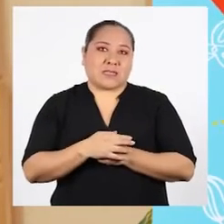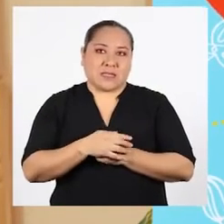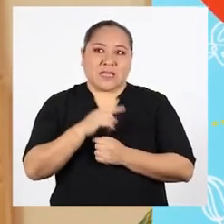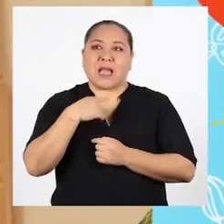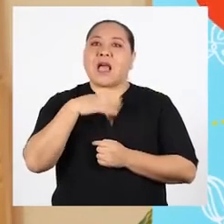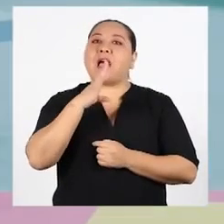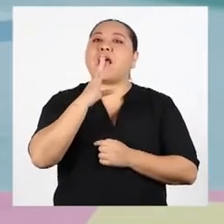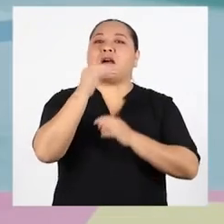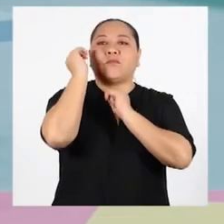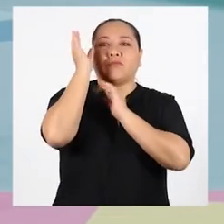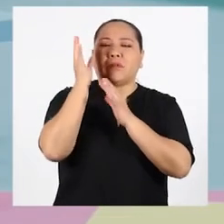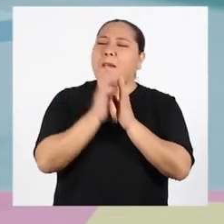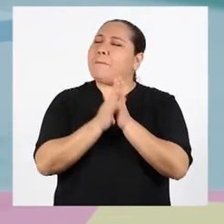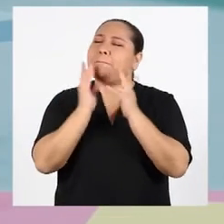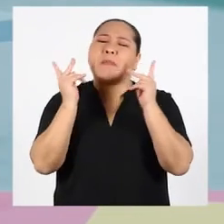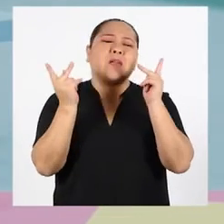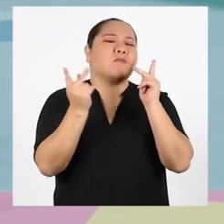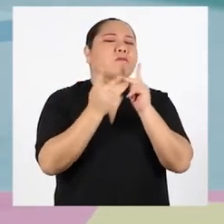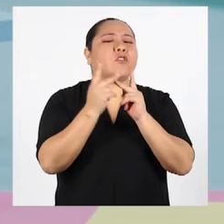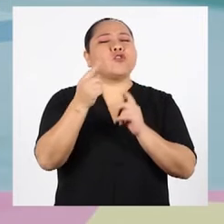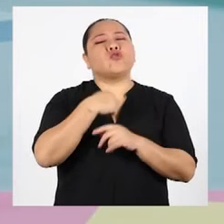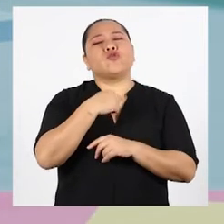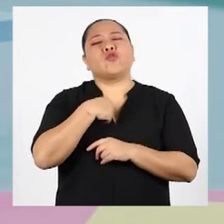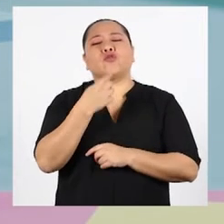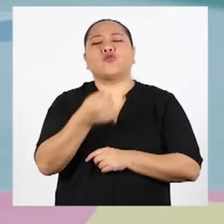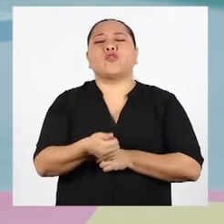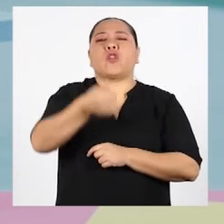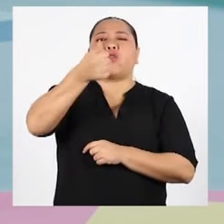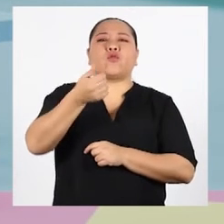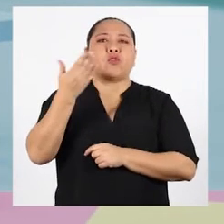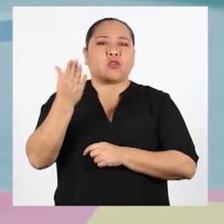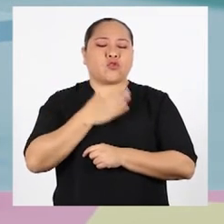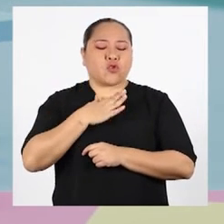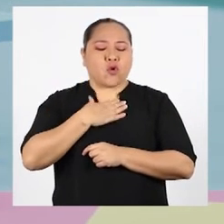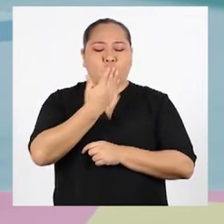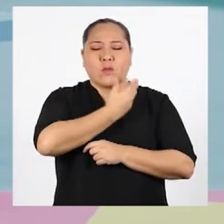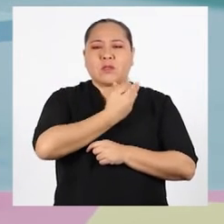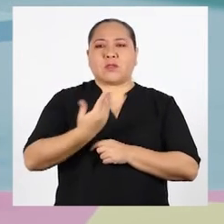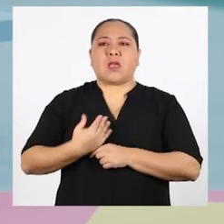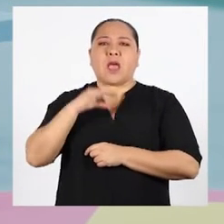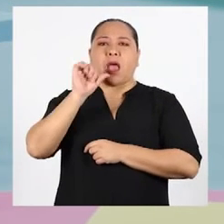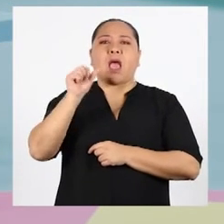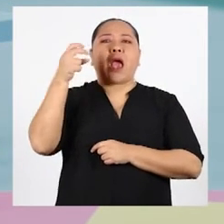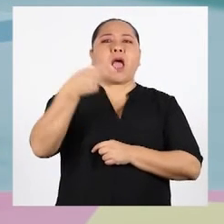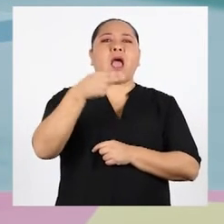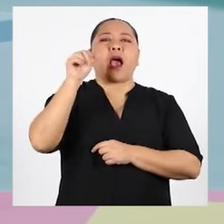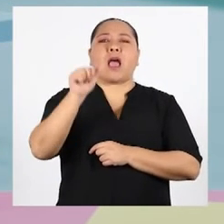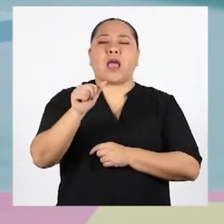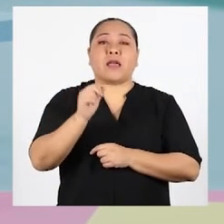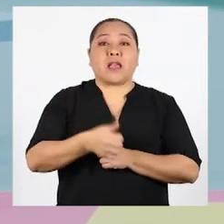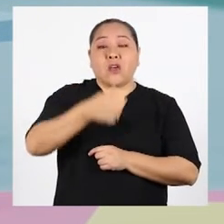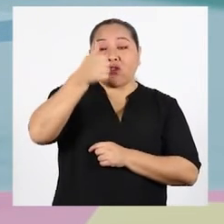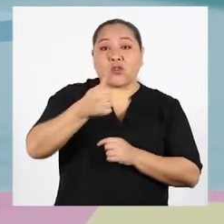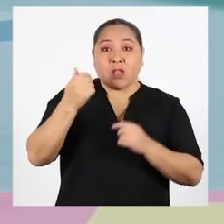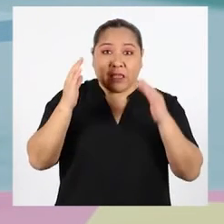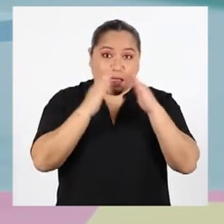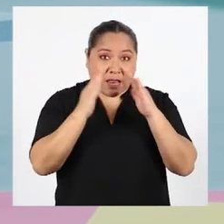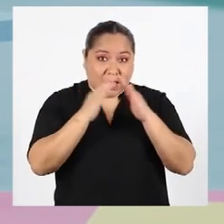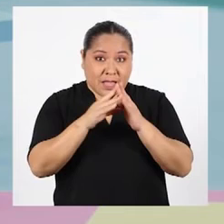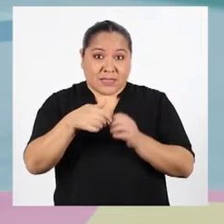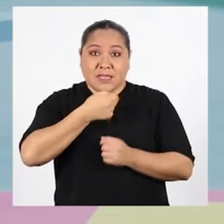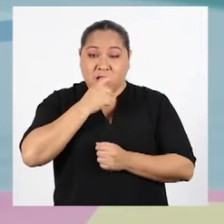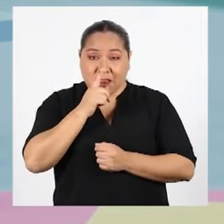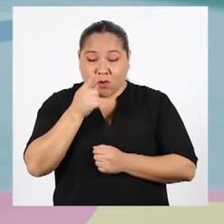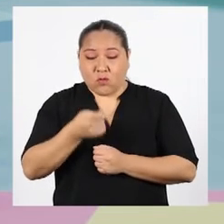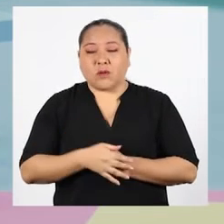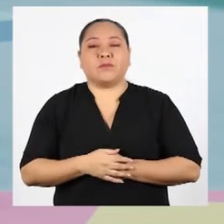dar un discurso. ¡Está perfecto! Yo soy la autoridad. Soy el presidente de la Autoridad Hogareña del